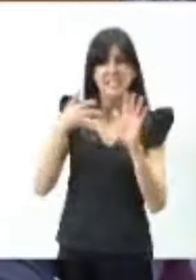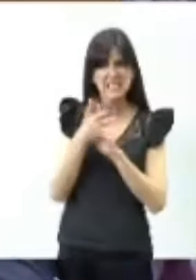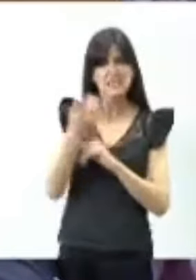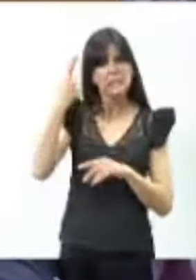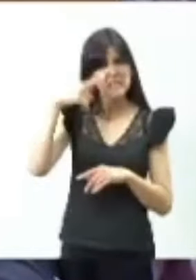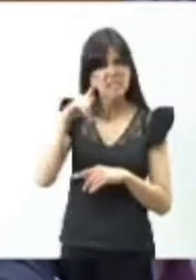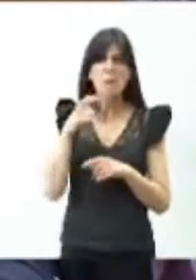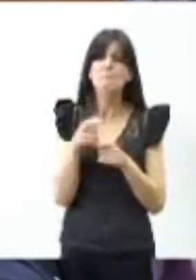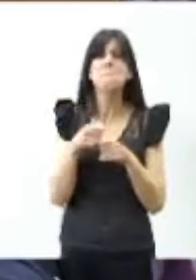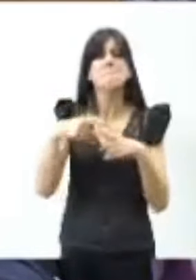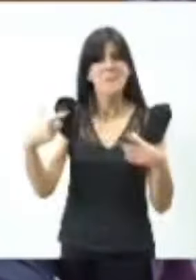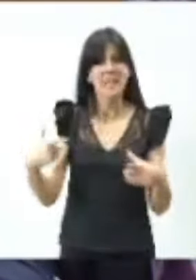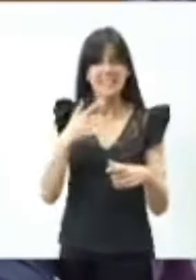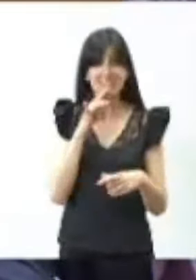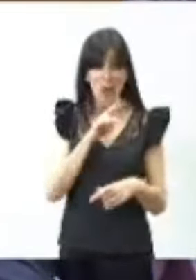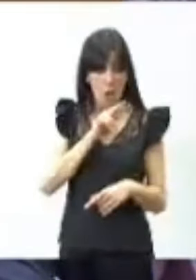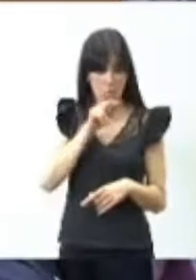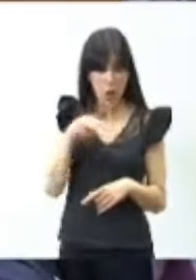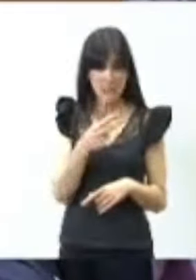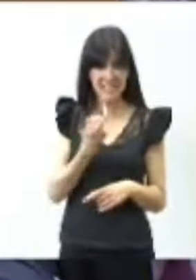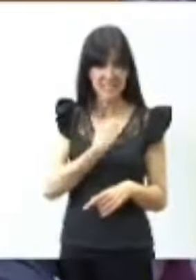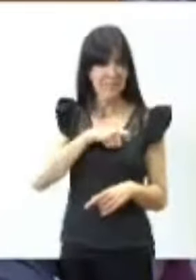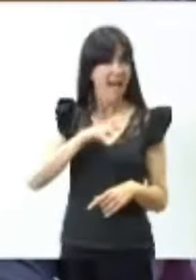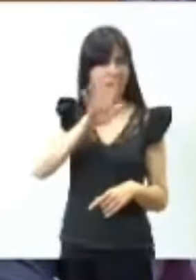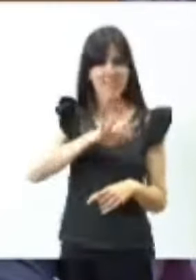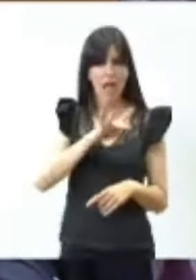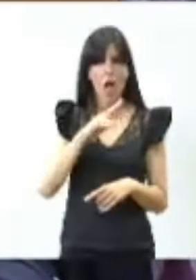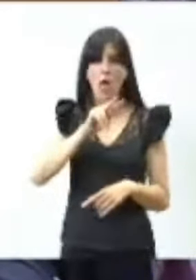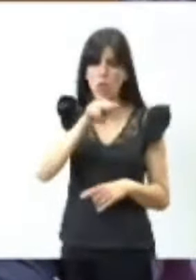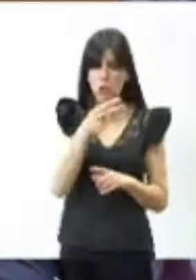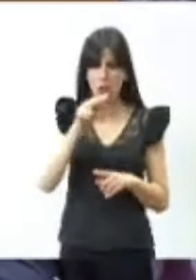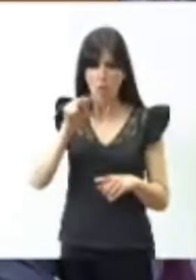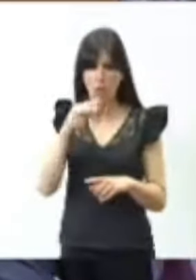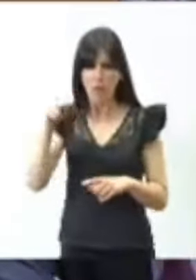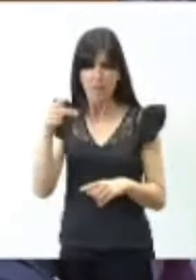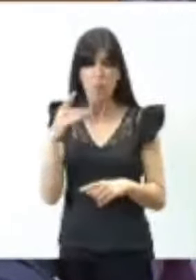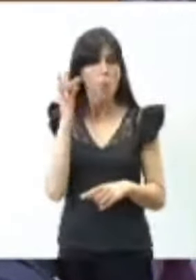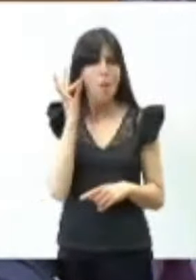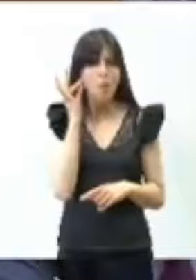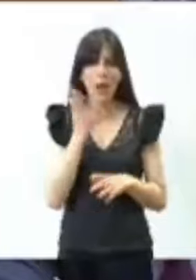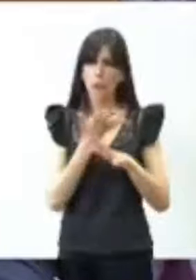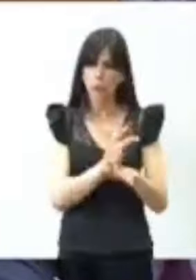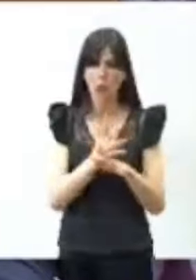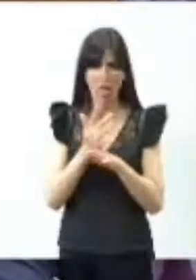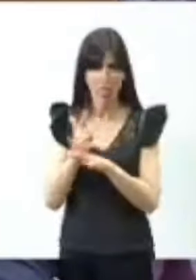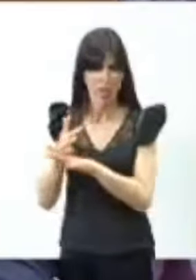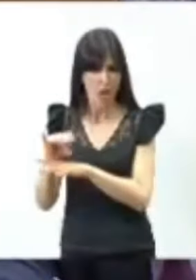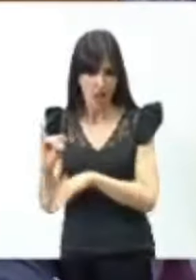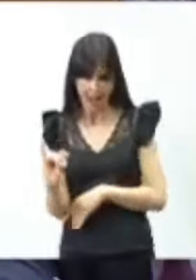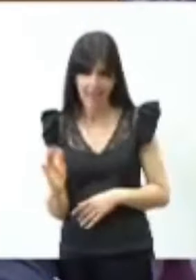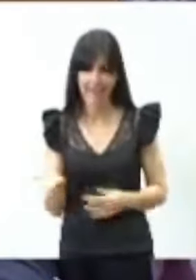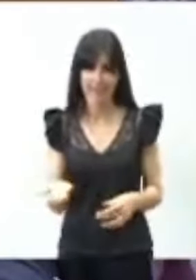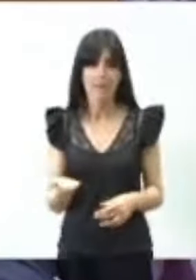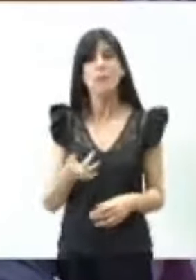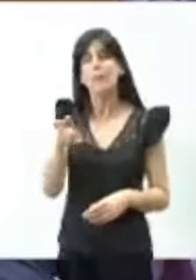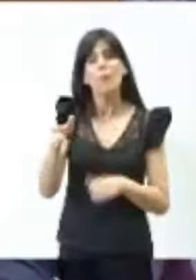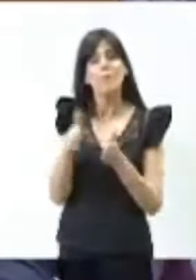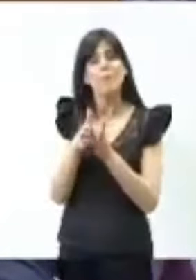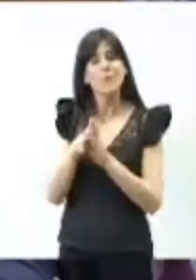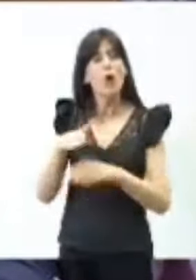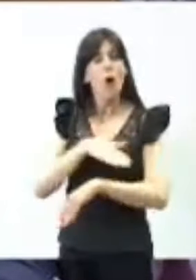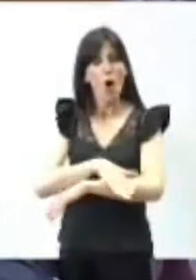¿sabía que cada 2 horas en España violan a una mujer? Pues mire, su compañero de gobierno, el ministro